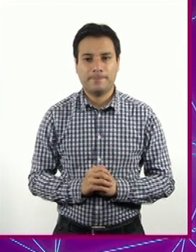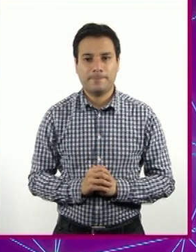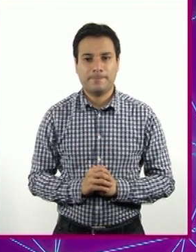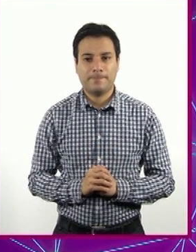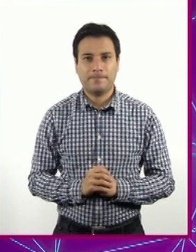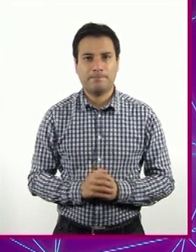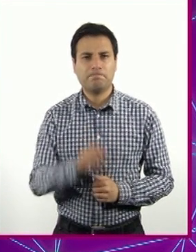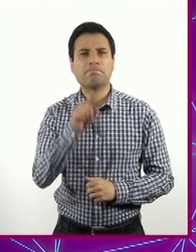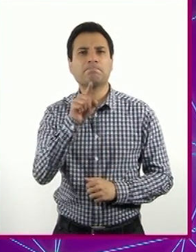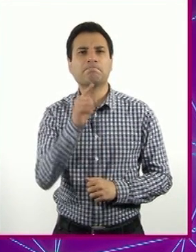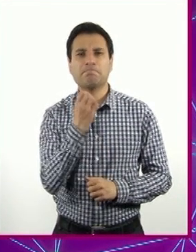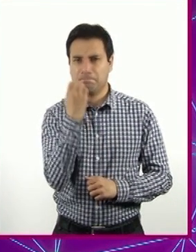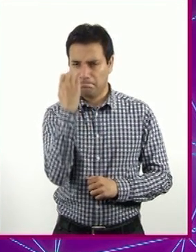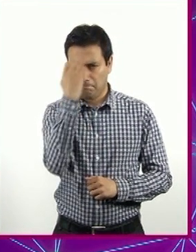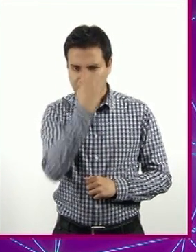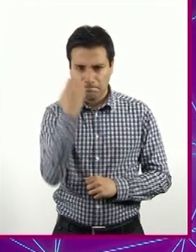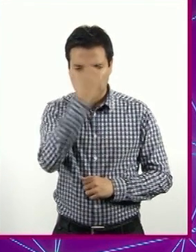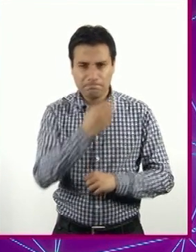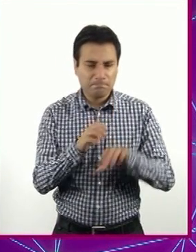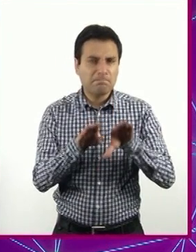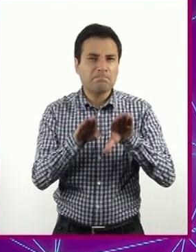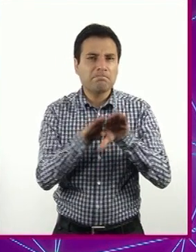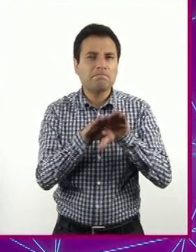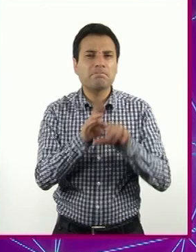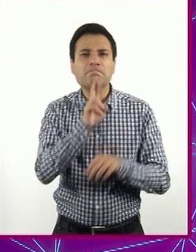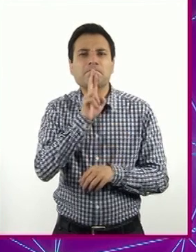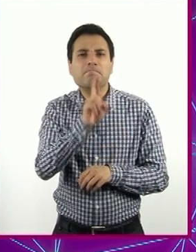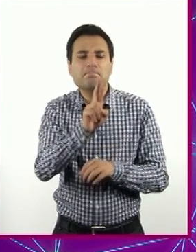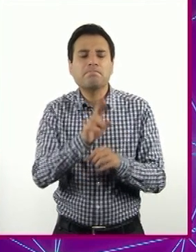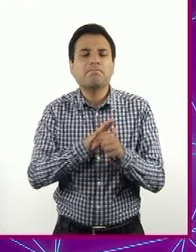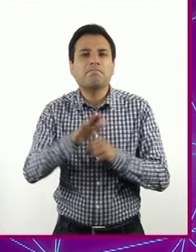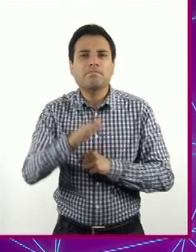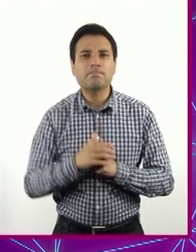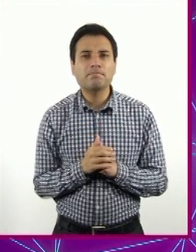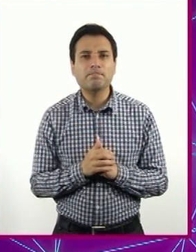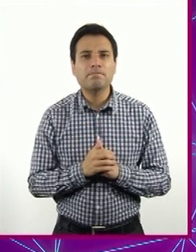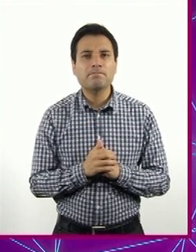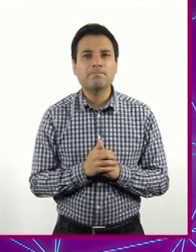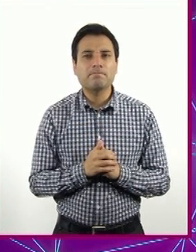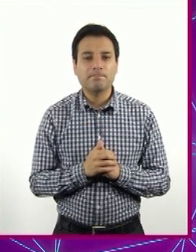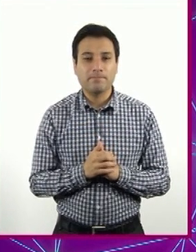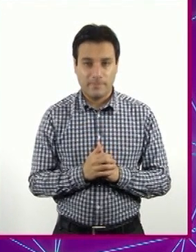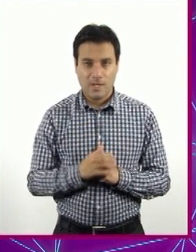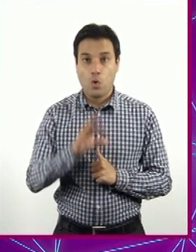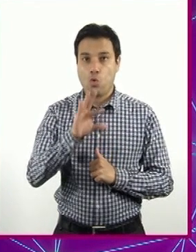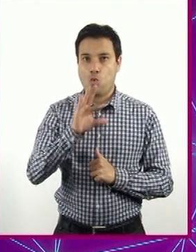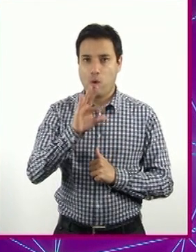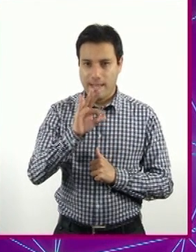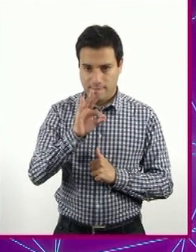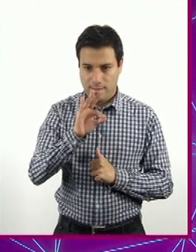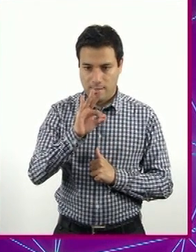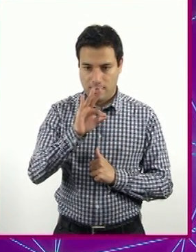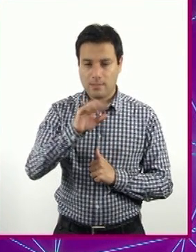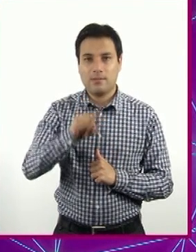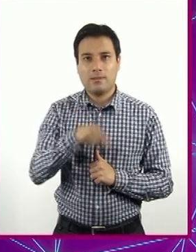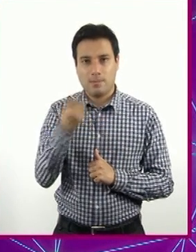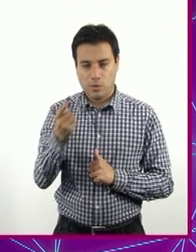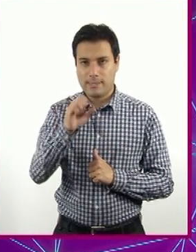¿Cuáles fueron sus resultados? ¿Cuáles fueron tus resultados, Leslie? Fueron 40 y luego